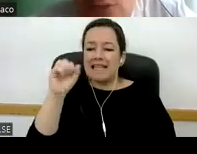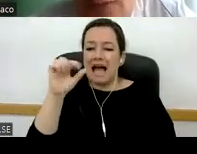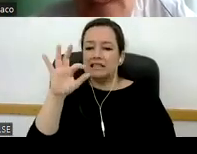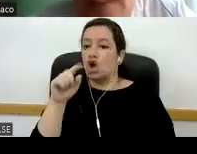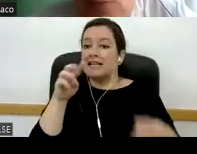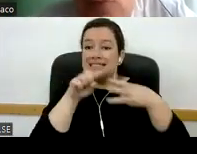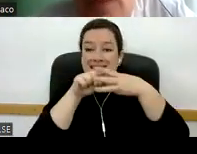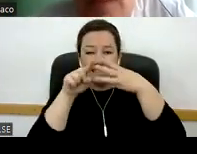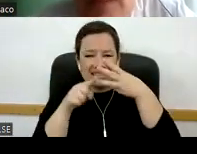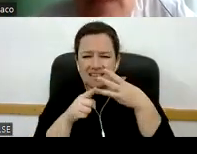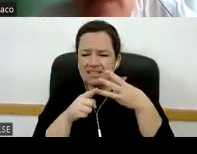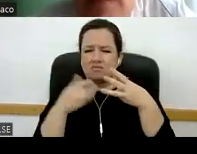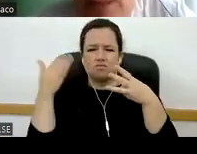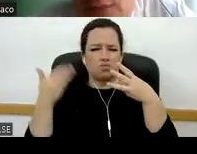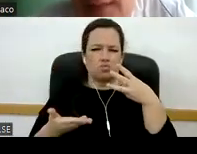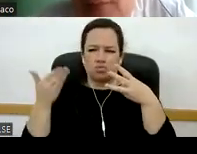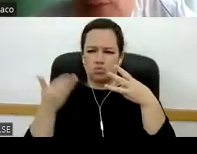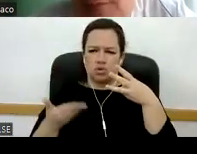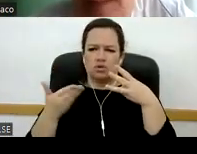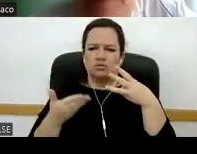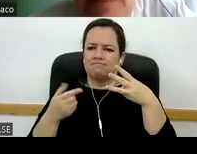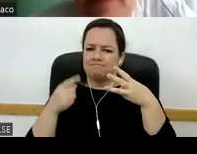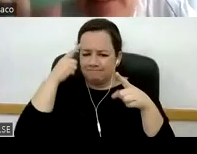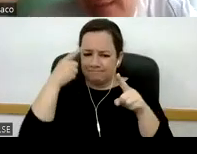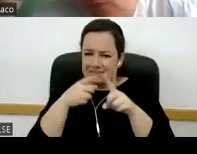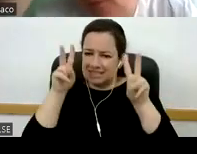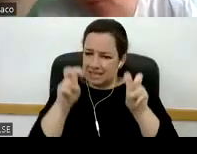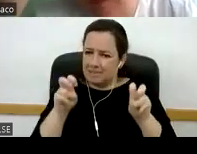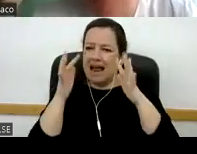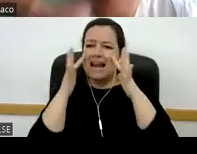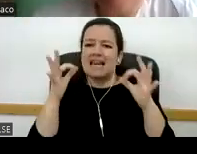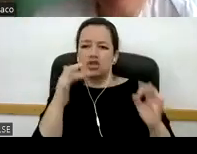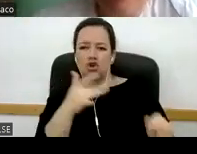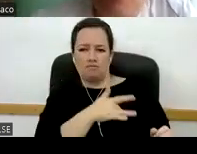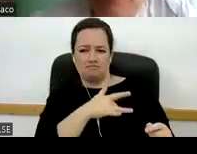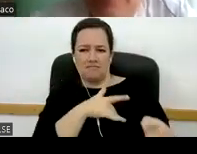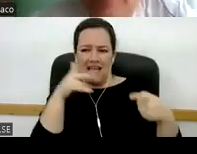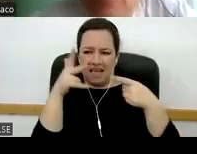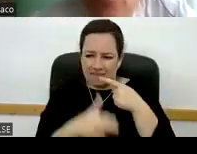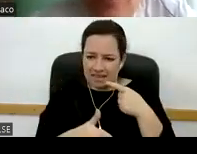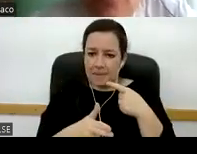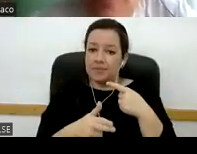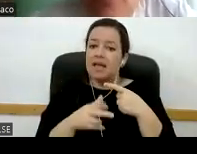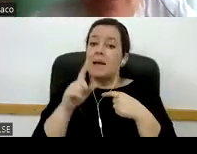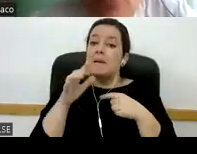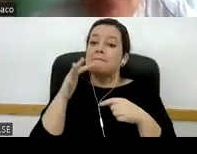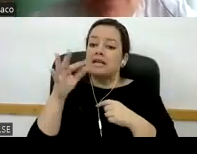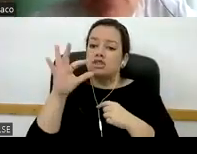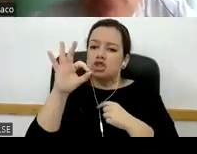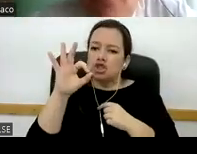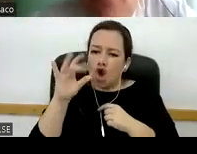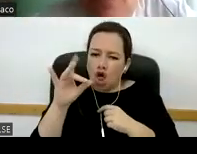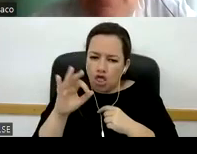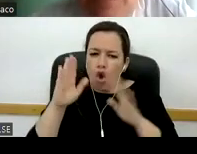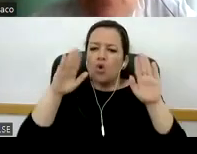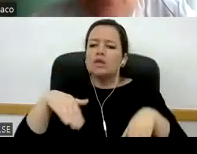minerales en los que tenemos que nos interesan fundamentalmente a nivel de riesgo cardiovascular. Veis también que aporta sodio, que aporta cobre, que